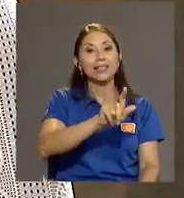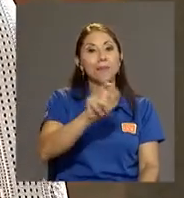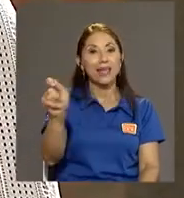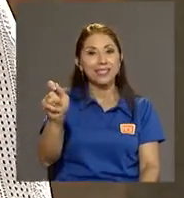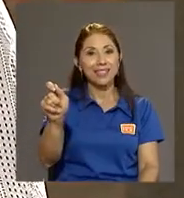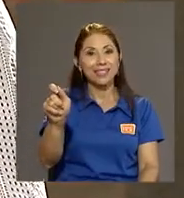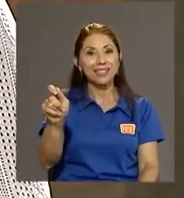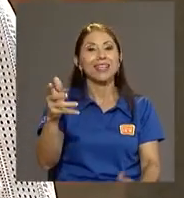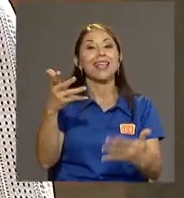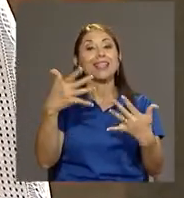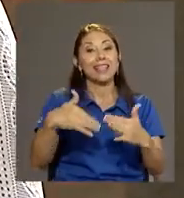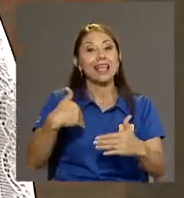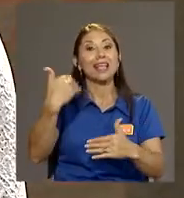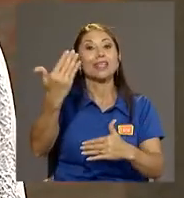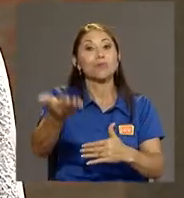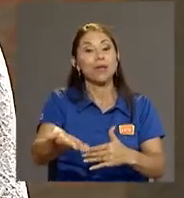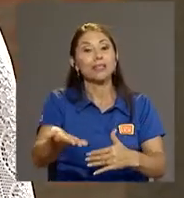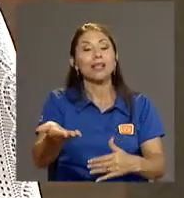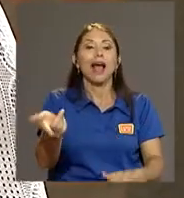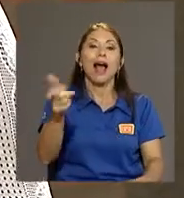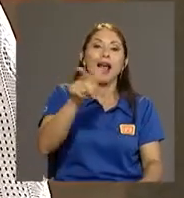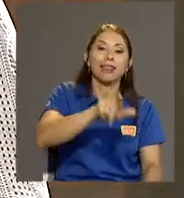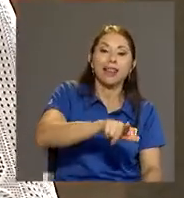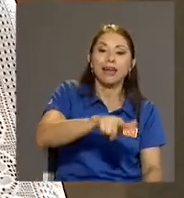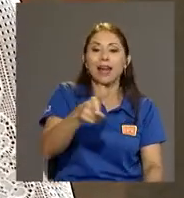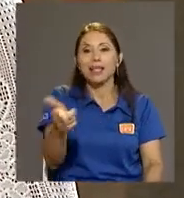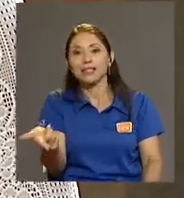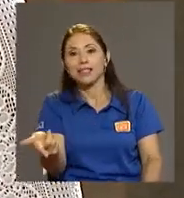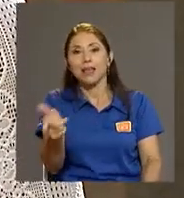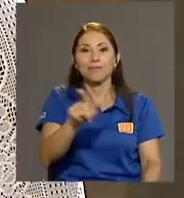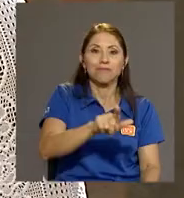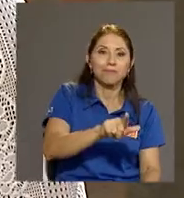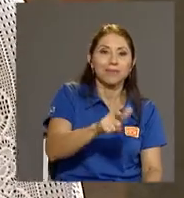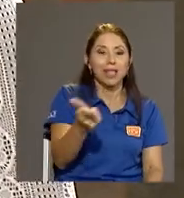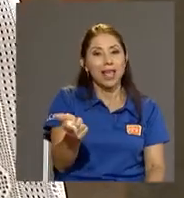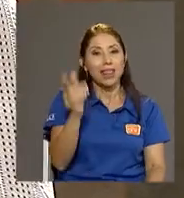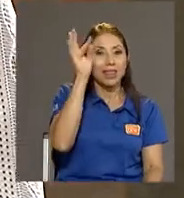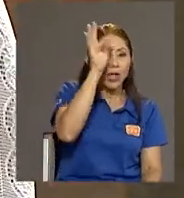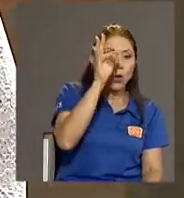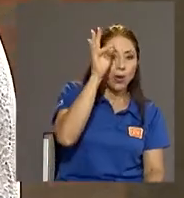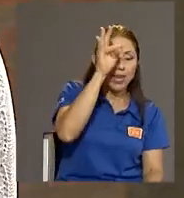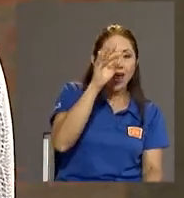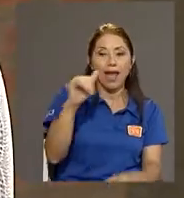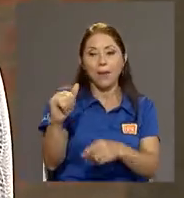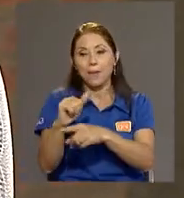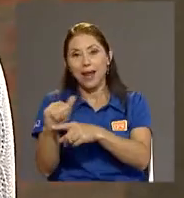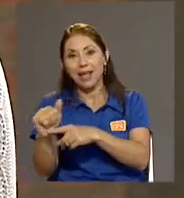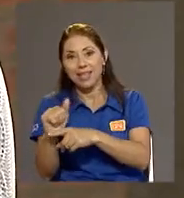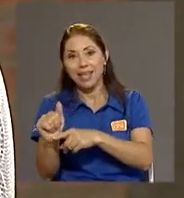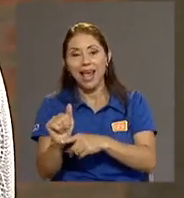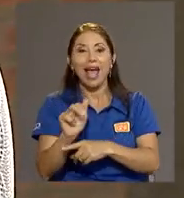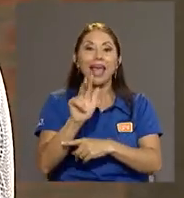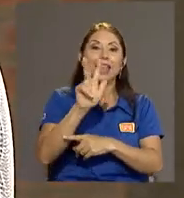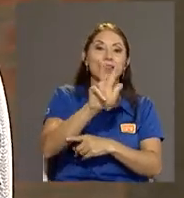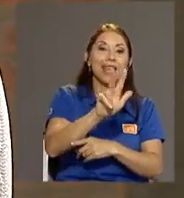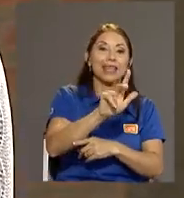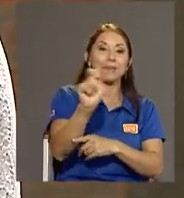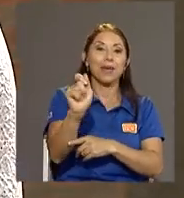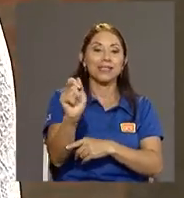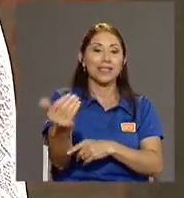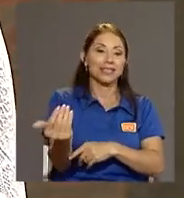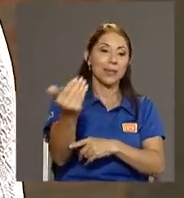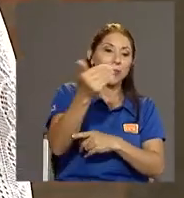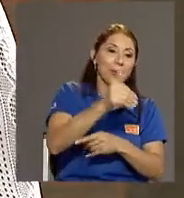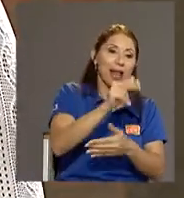alternancia entre la teoría y la práctica, 3 meses en la universidad y 3 meses en la empresa,